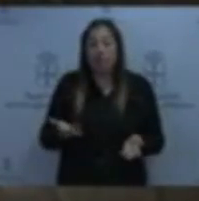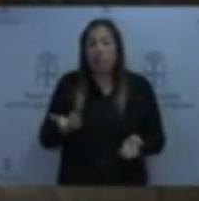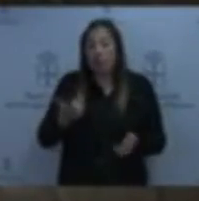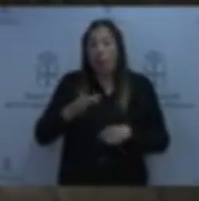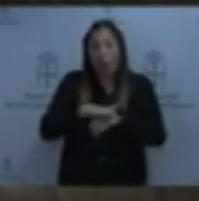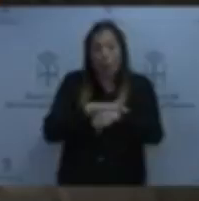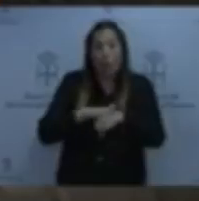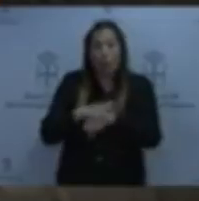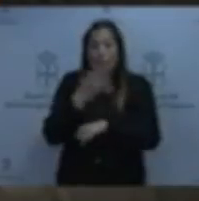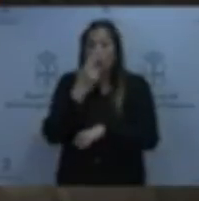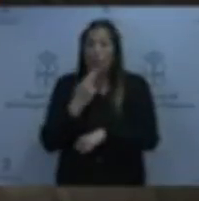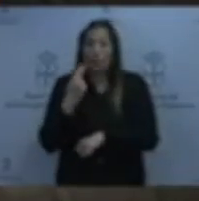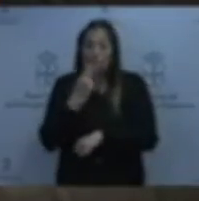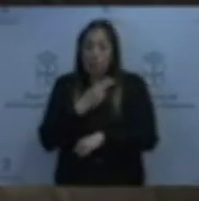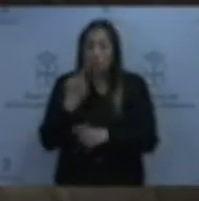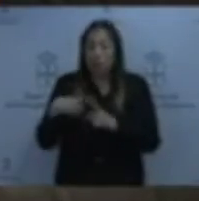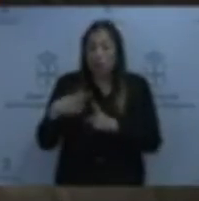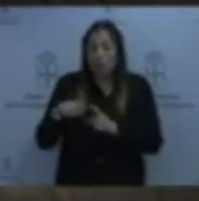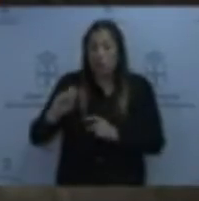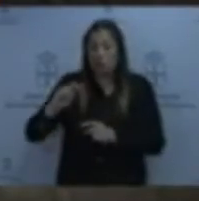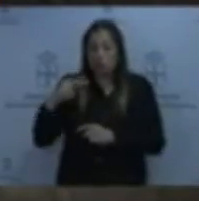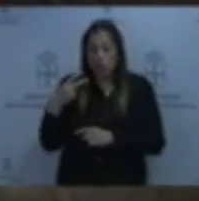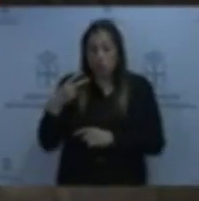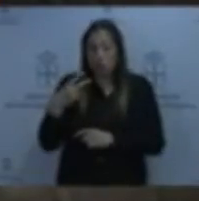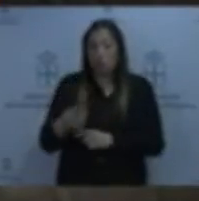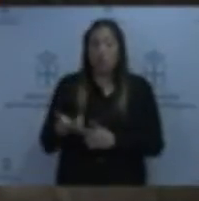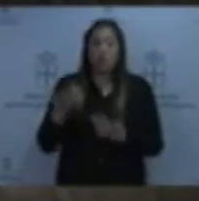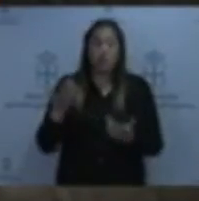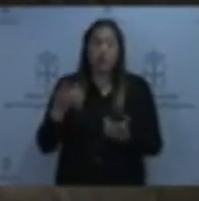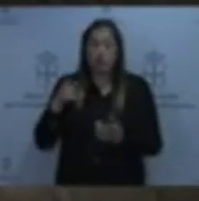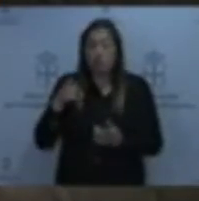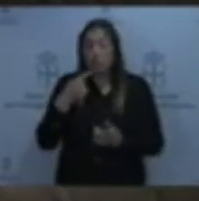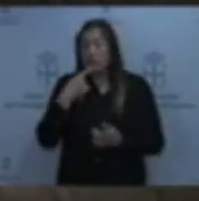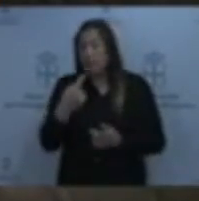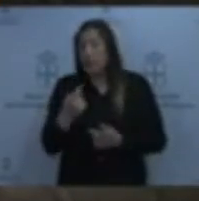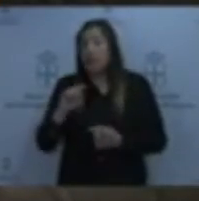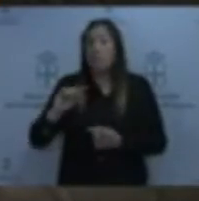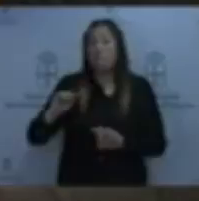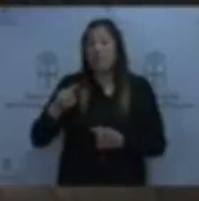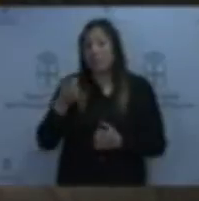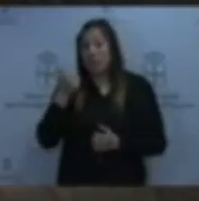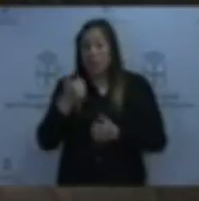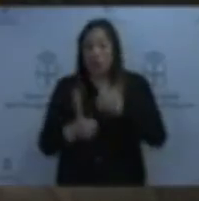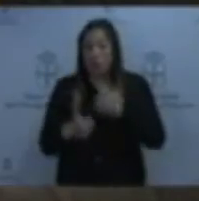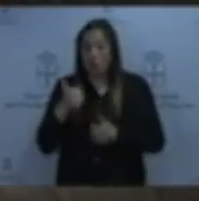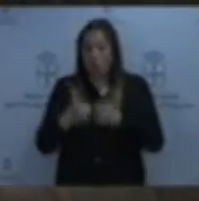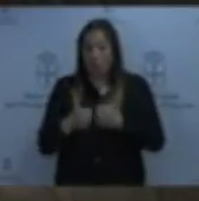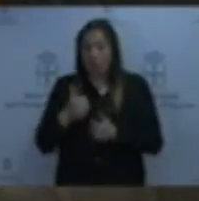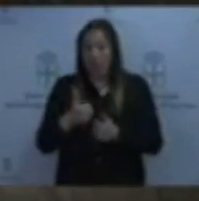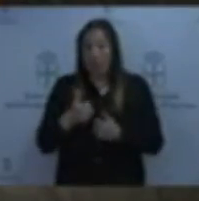se ha comprometido a dos cuestiones, que son ni más ni menos con lo que usted dice. Primero, hacer una OPE. Asturias es